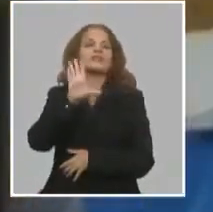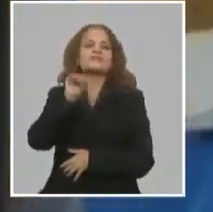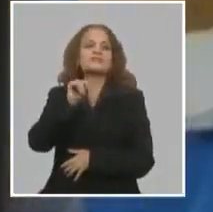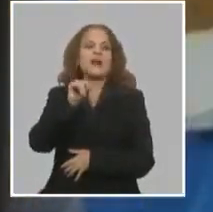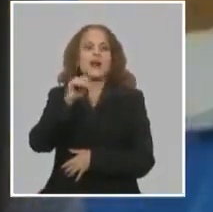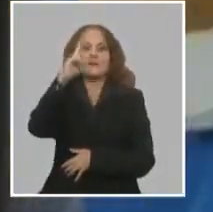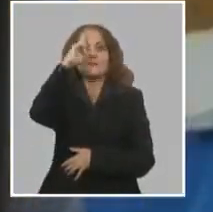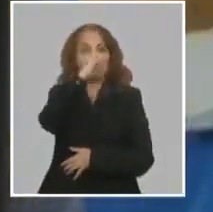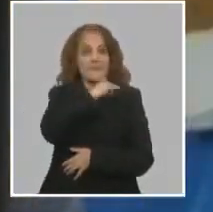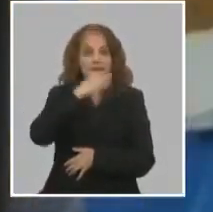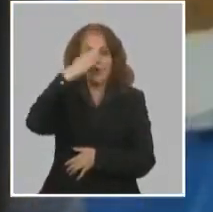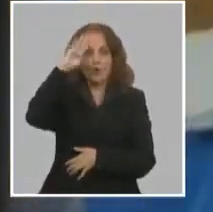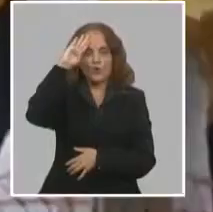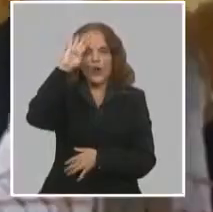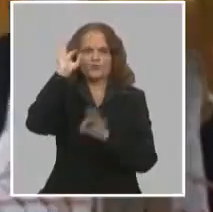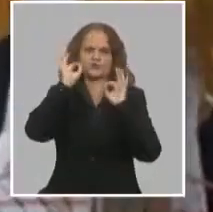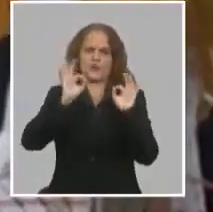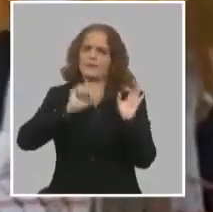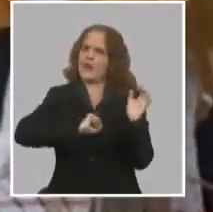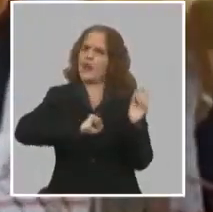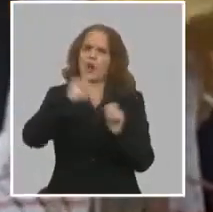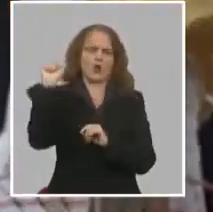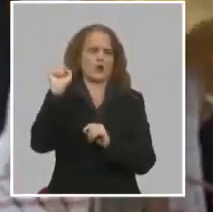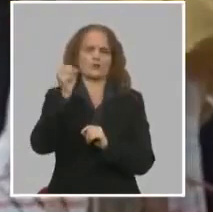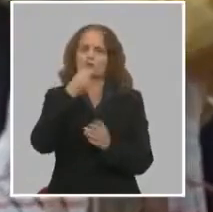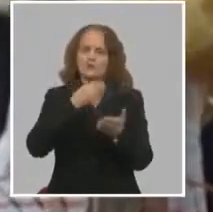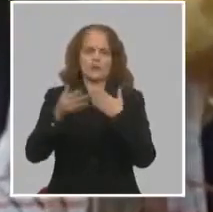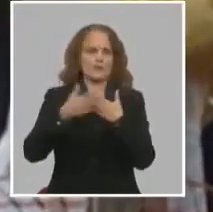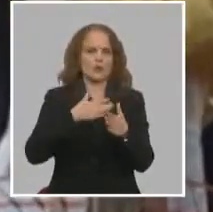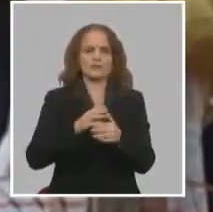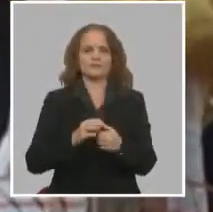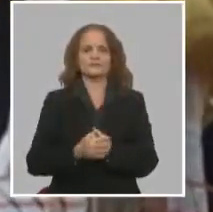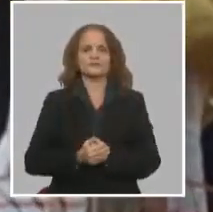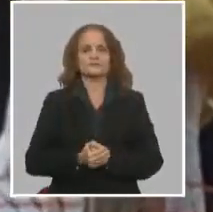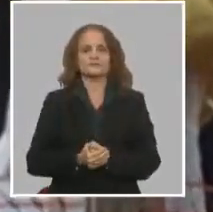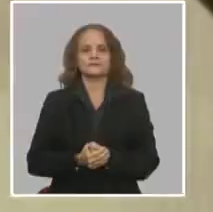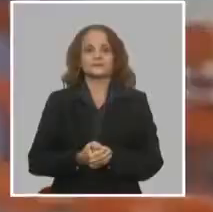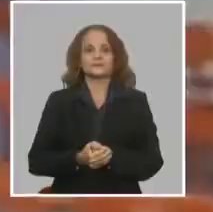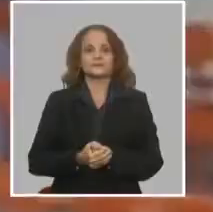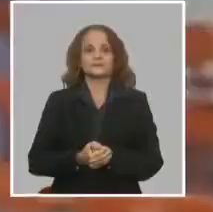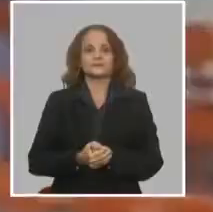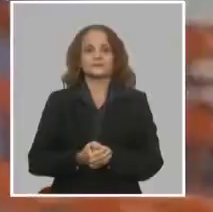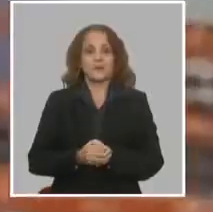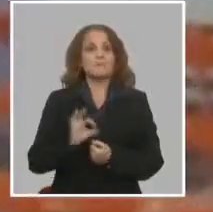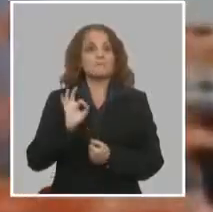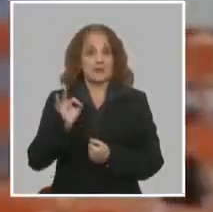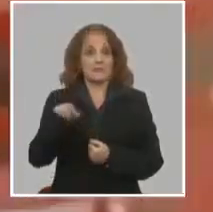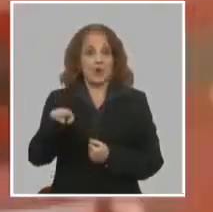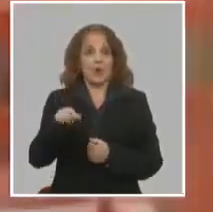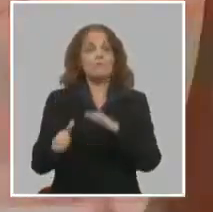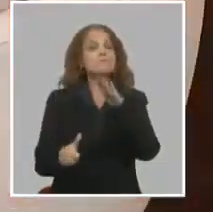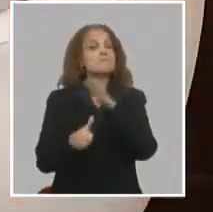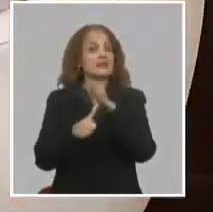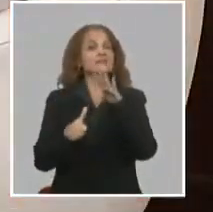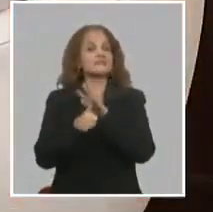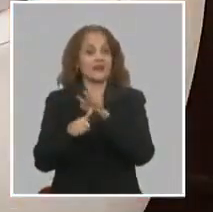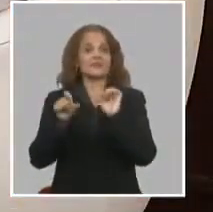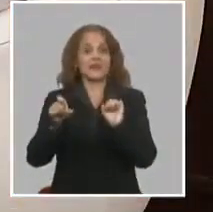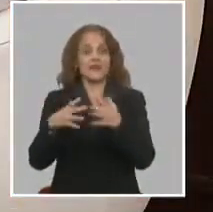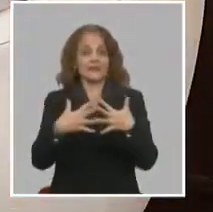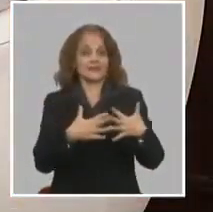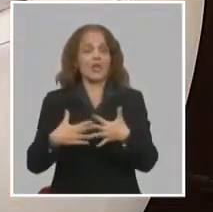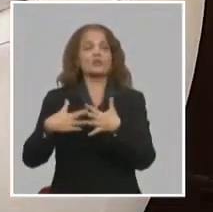vencedores del dolor y de la muerte ahí en cada uno de los lugares donde han estado. De hecho, el norteamericano Barack